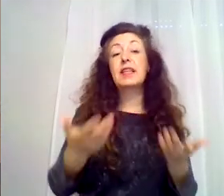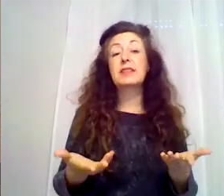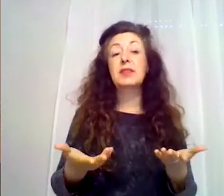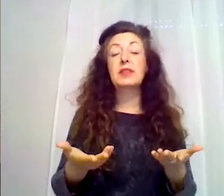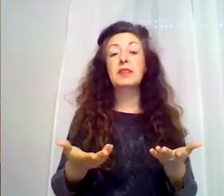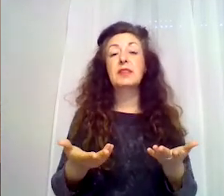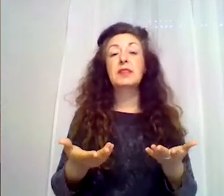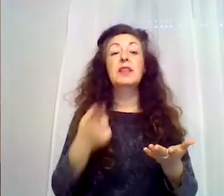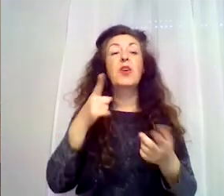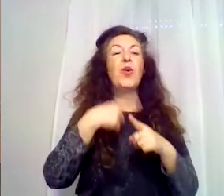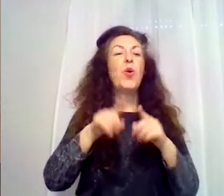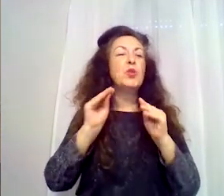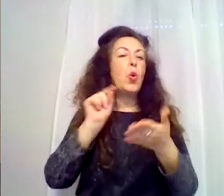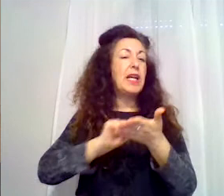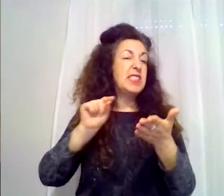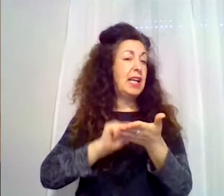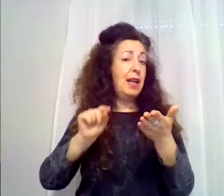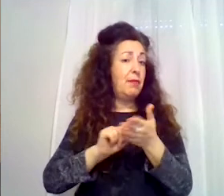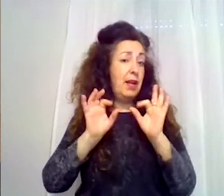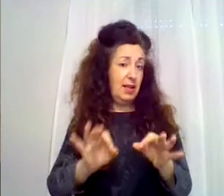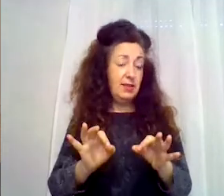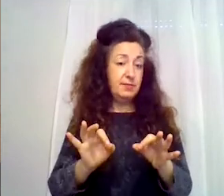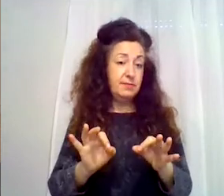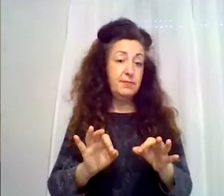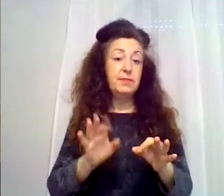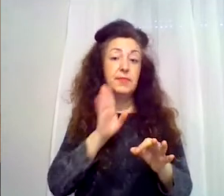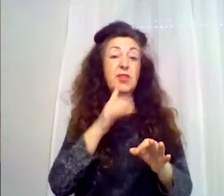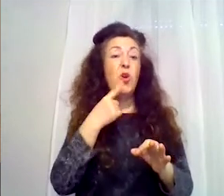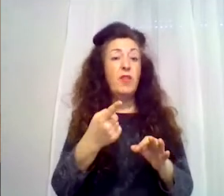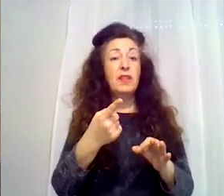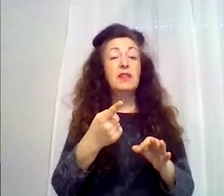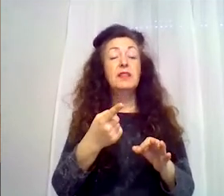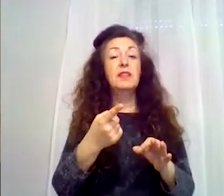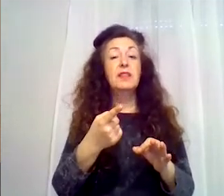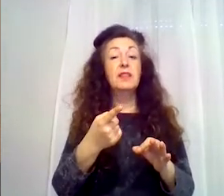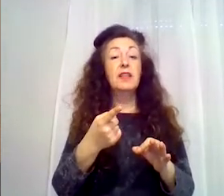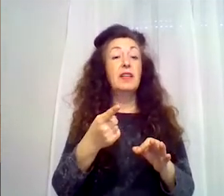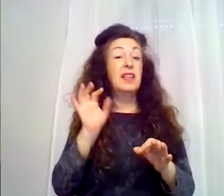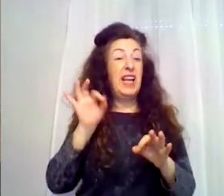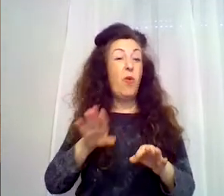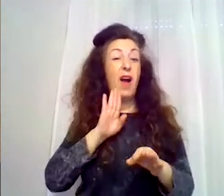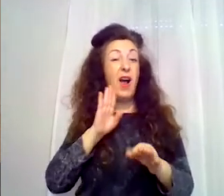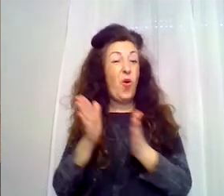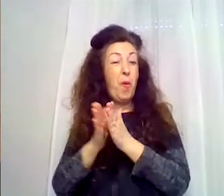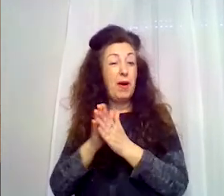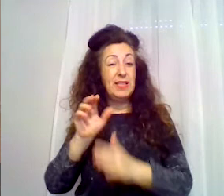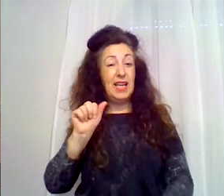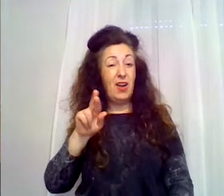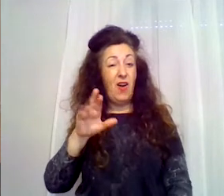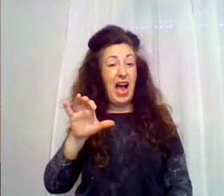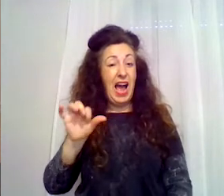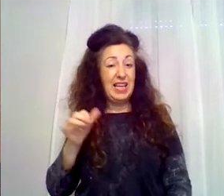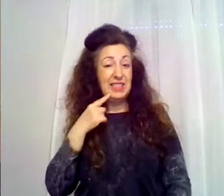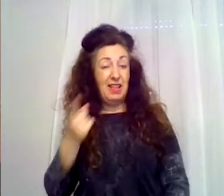una sífilis declarada, ponerse una máscara y salir tapándose las bubas. Esto hubo una película bastante